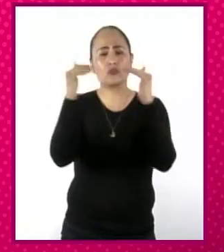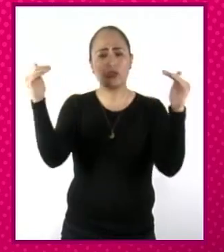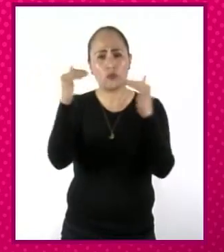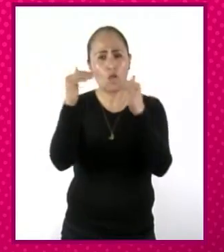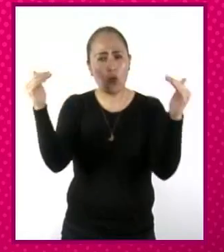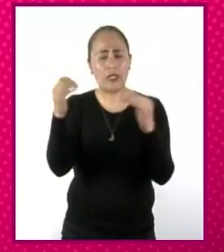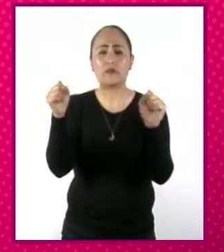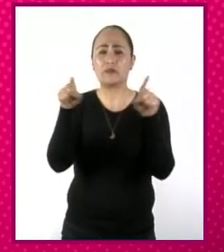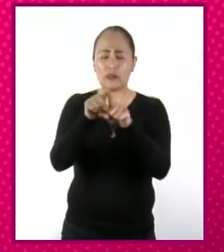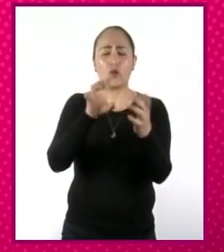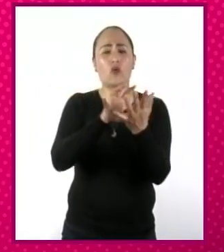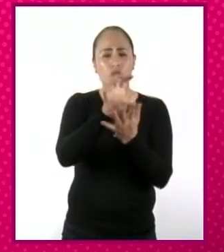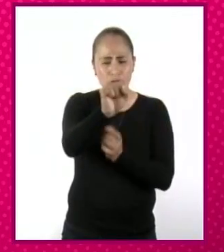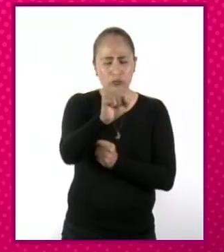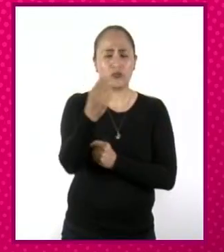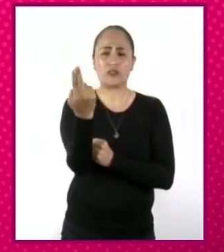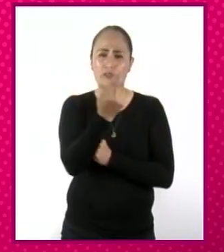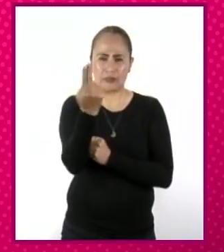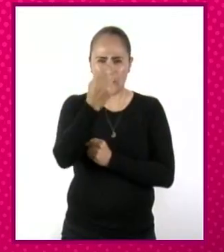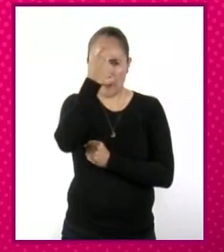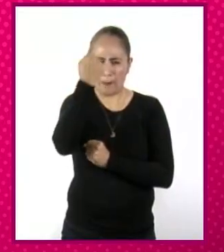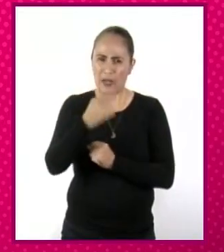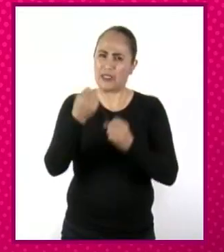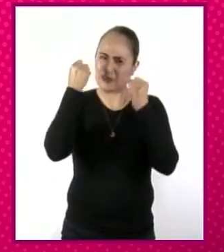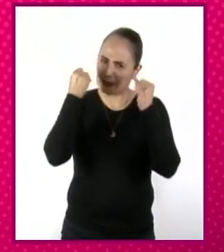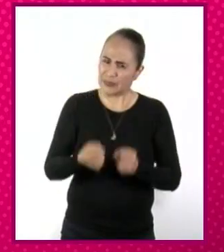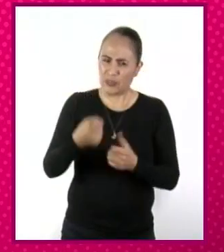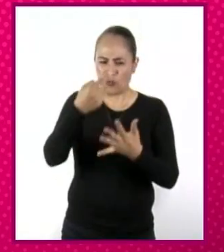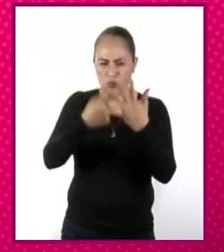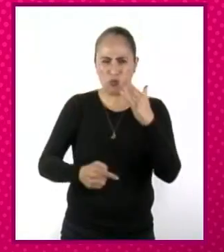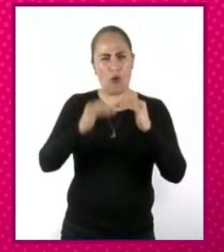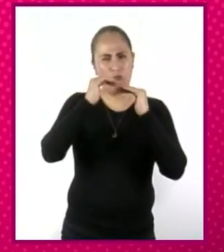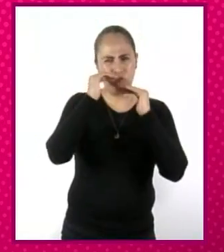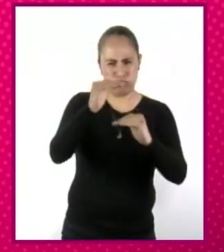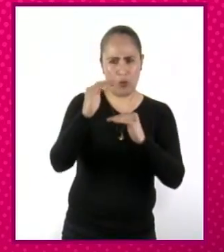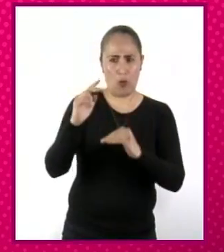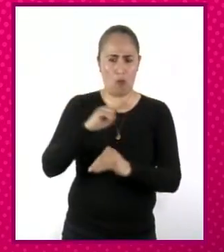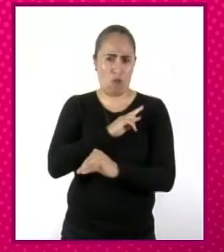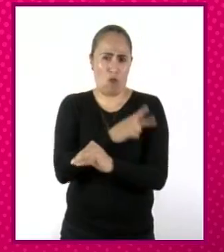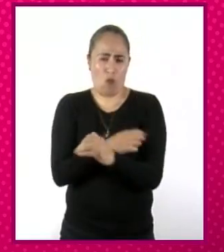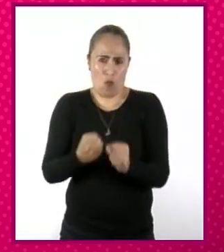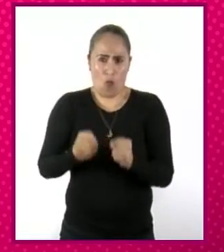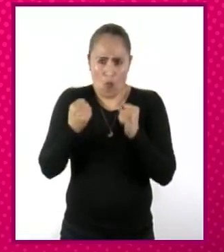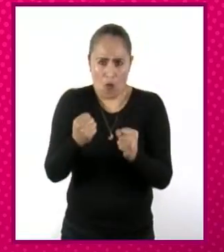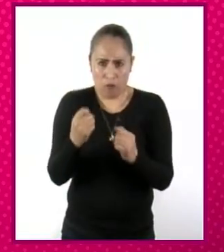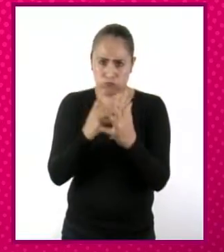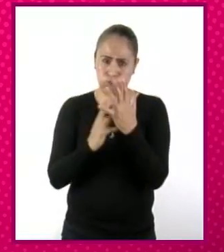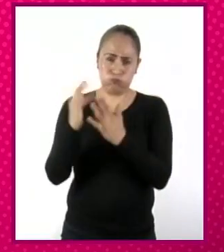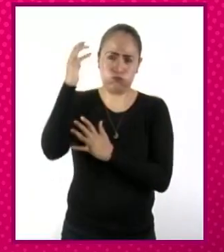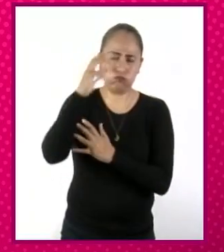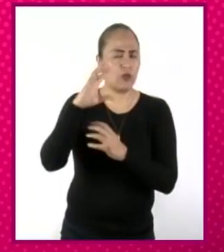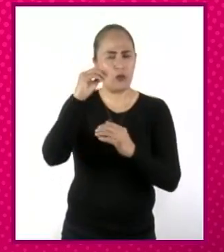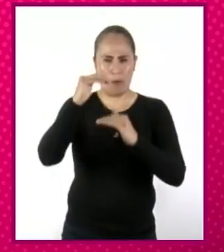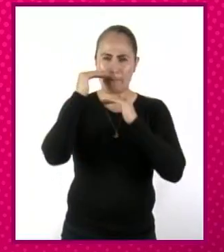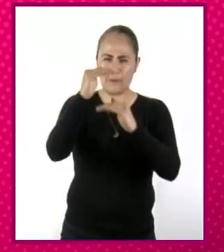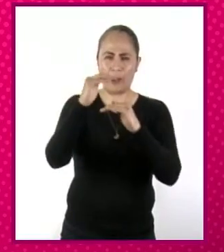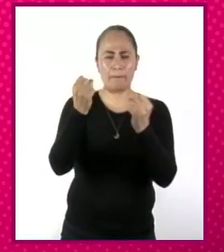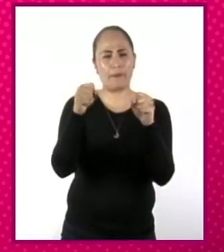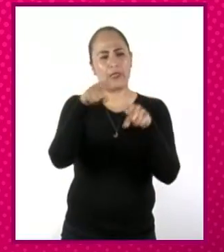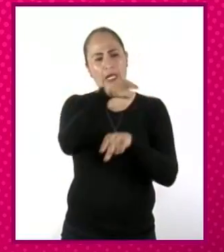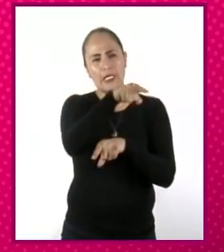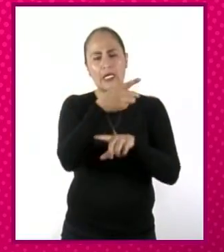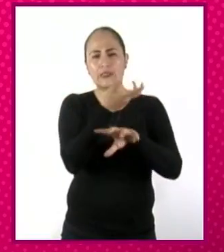una constitución que garantice una serie de límites al poder y pues sobre todo, por ejemplo, la división de poderes en el caso de Estados